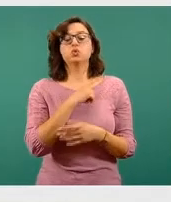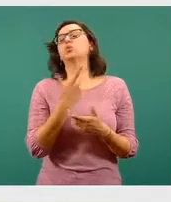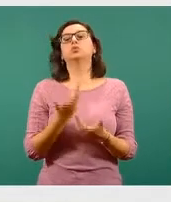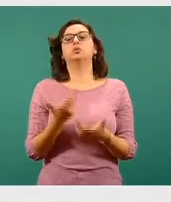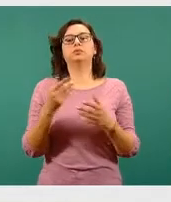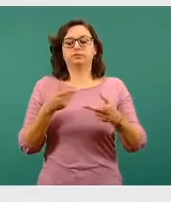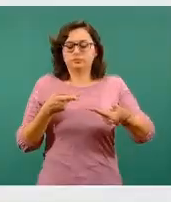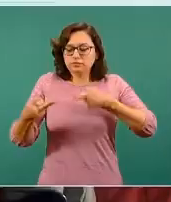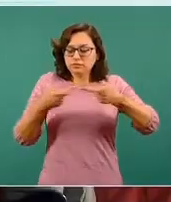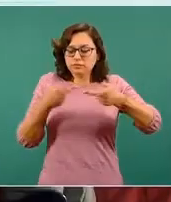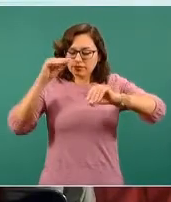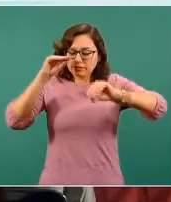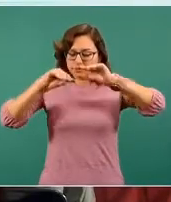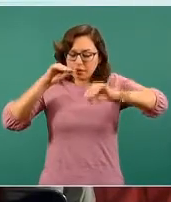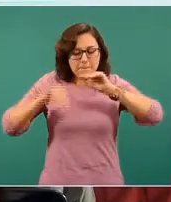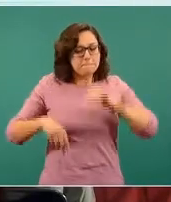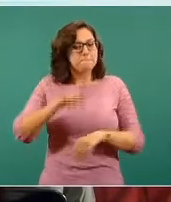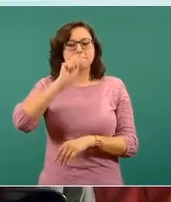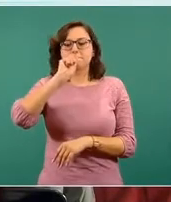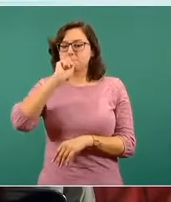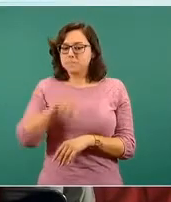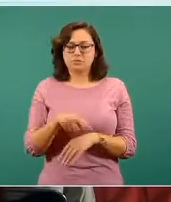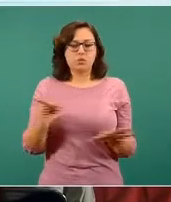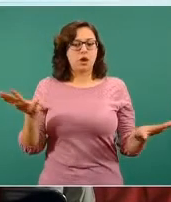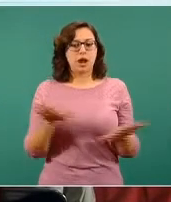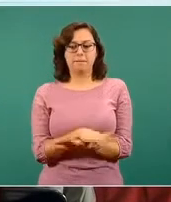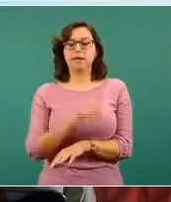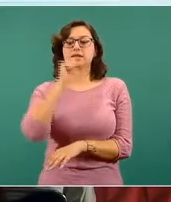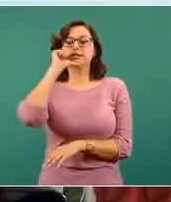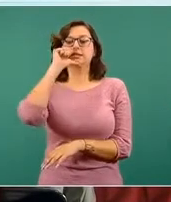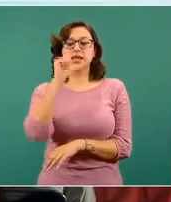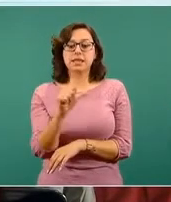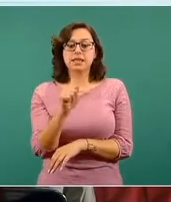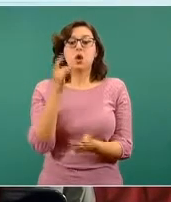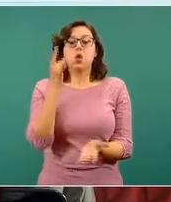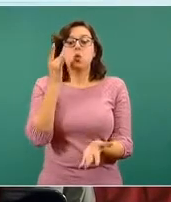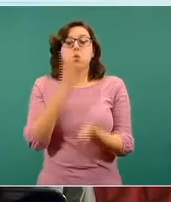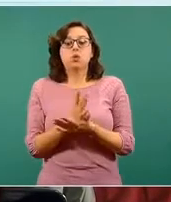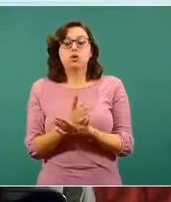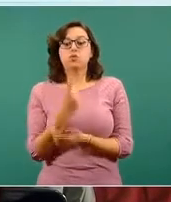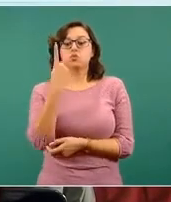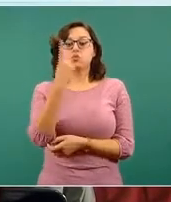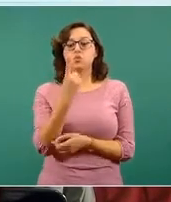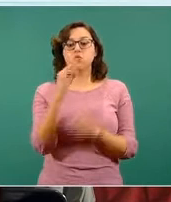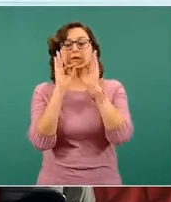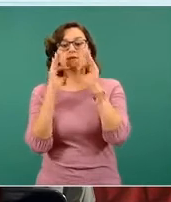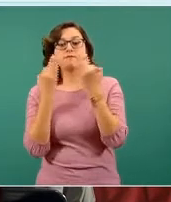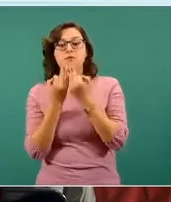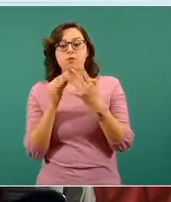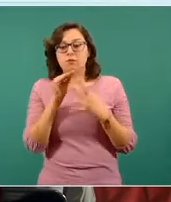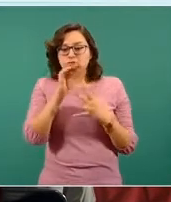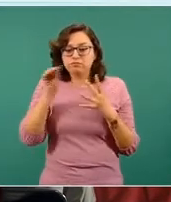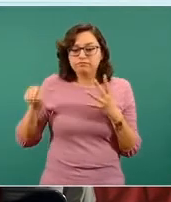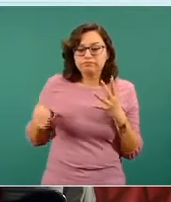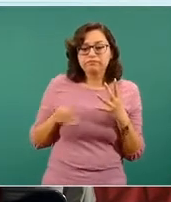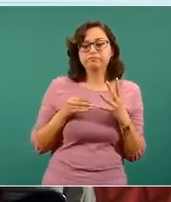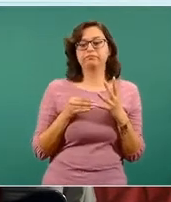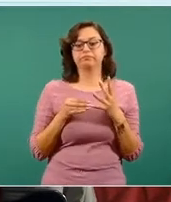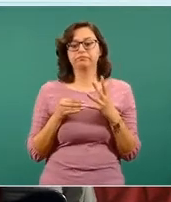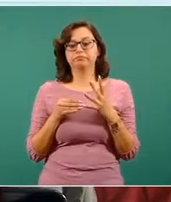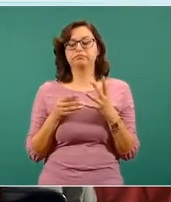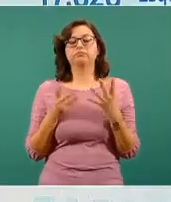misma estrategia que no ha cambiado ni cambiará, modificamos la táctica para anticipar la vacunación